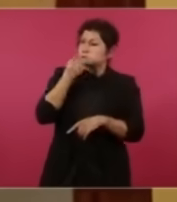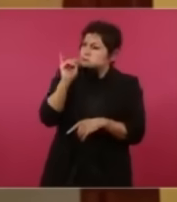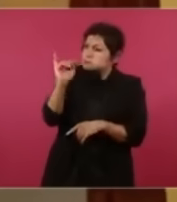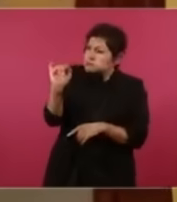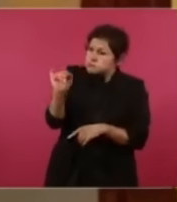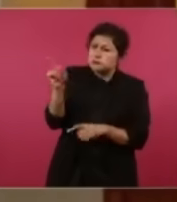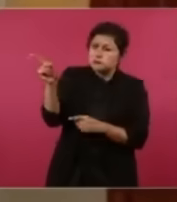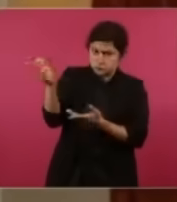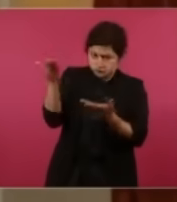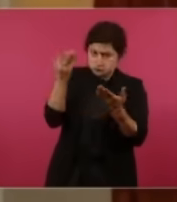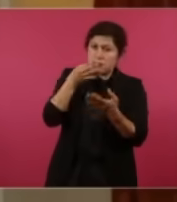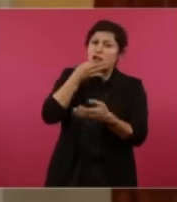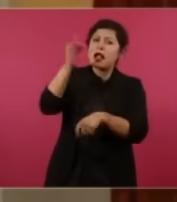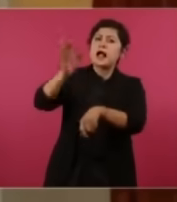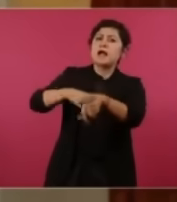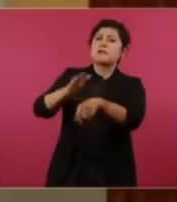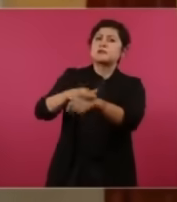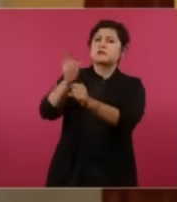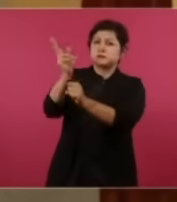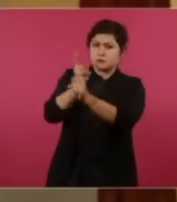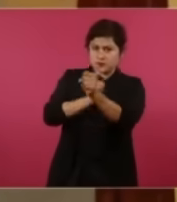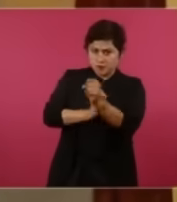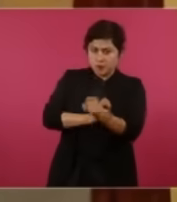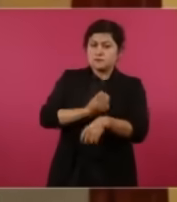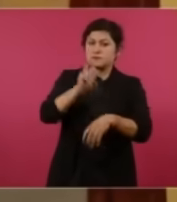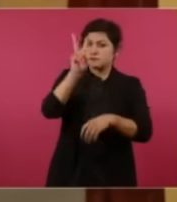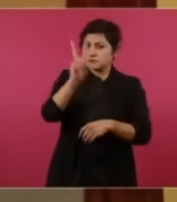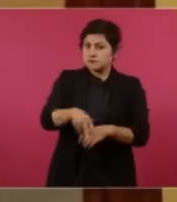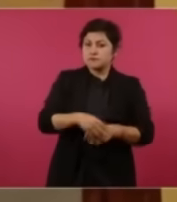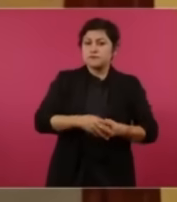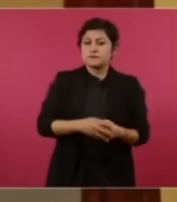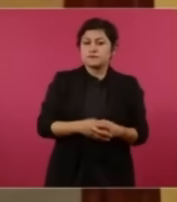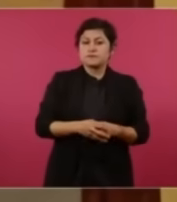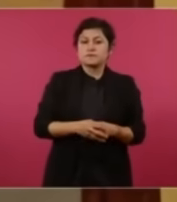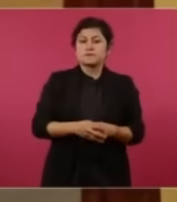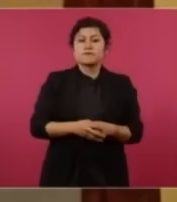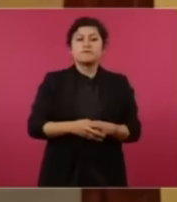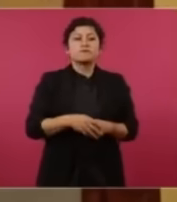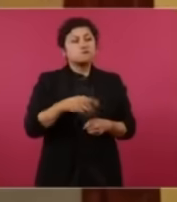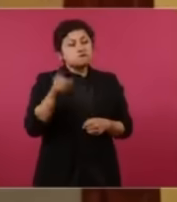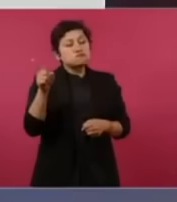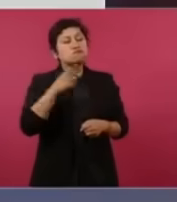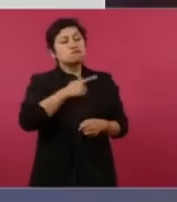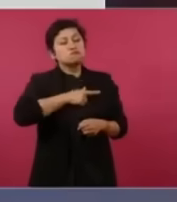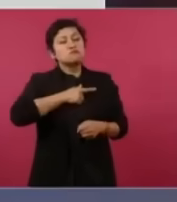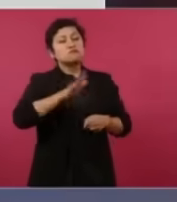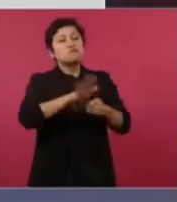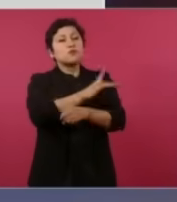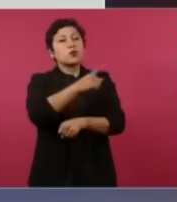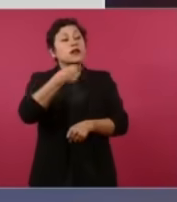Le va a dar mucho gusto porque yo no estoy pensando en regresar hasta el año que entra.